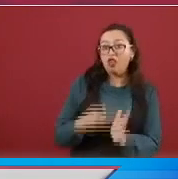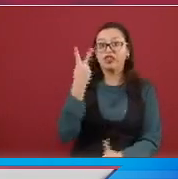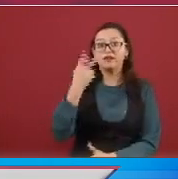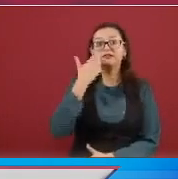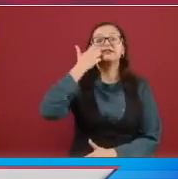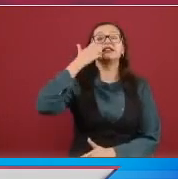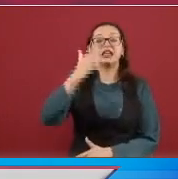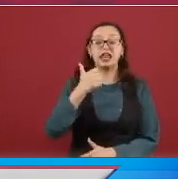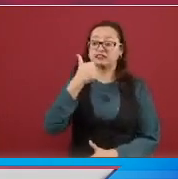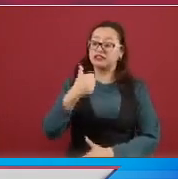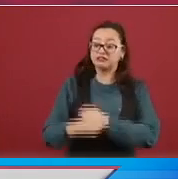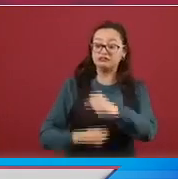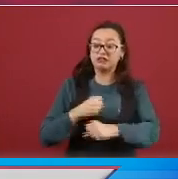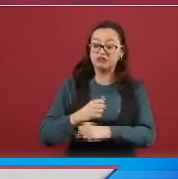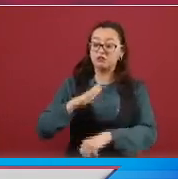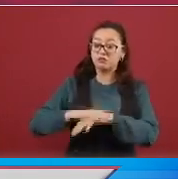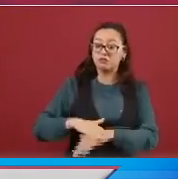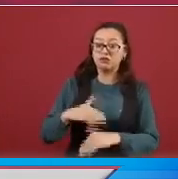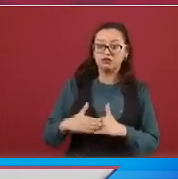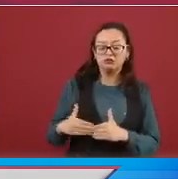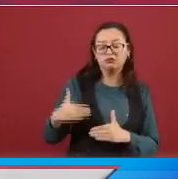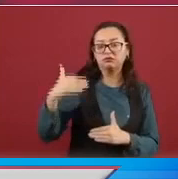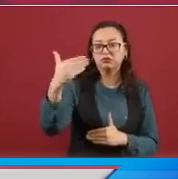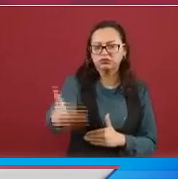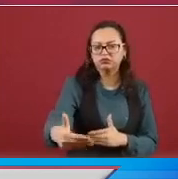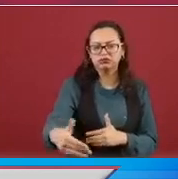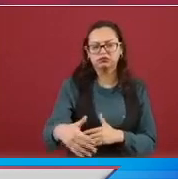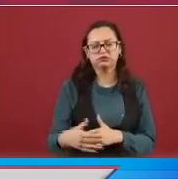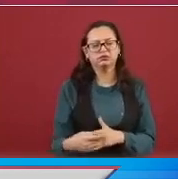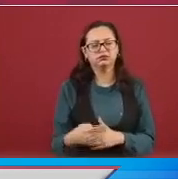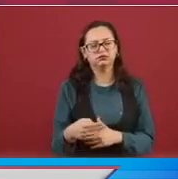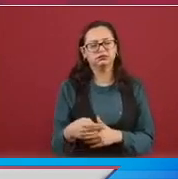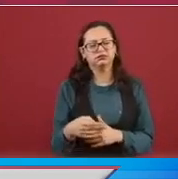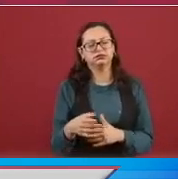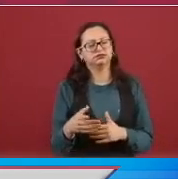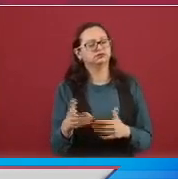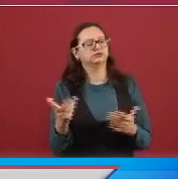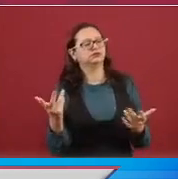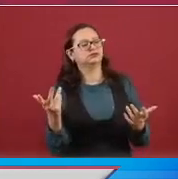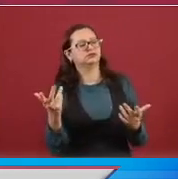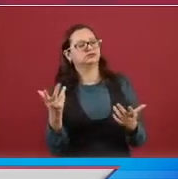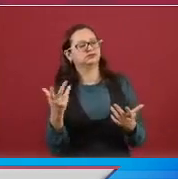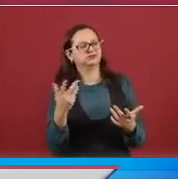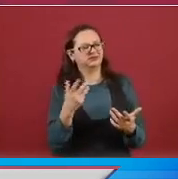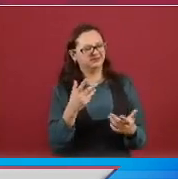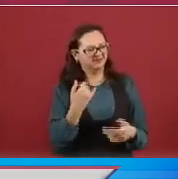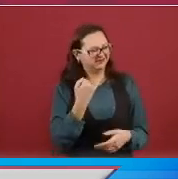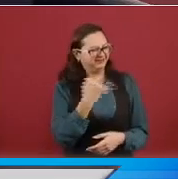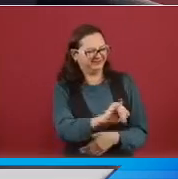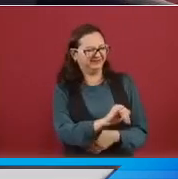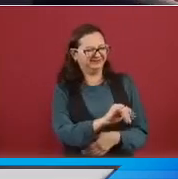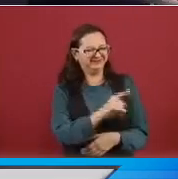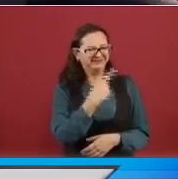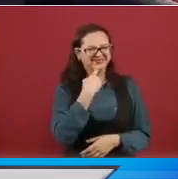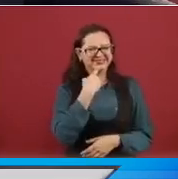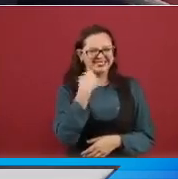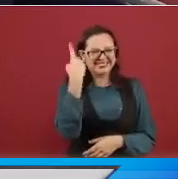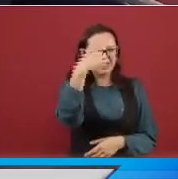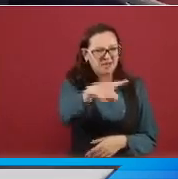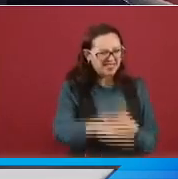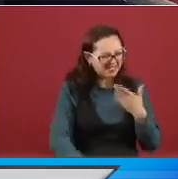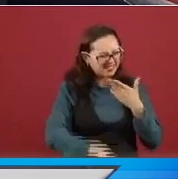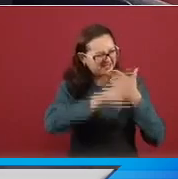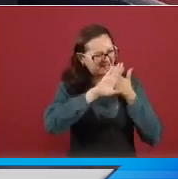partido conservador, realizó una denuncia en la Organización de los Estados Americanos por la posible reelección del presidente Andrés Manuel López